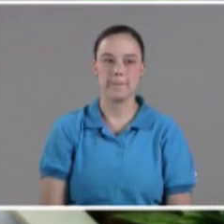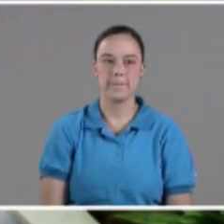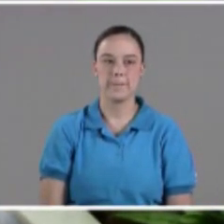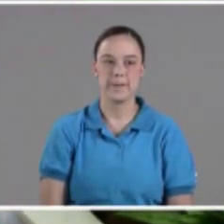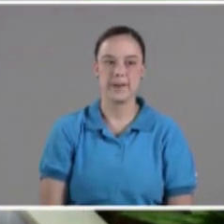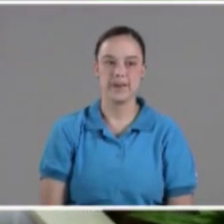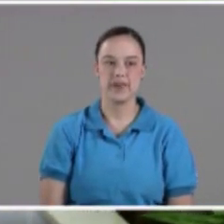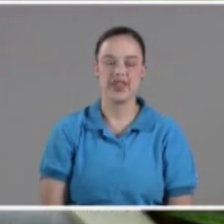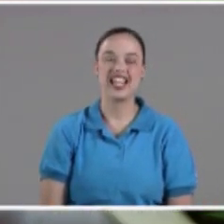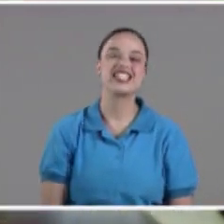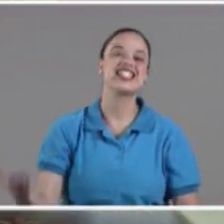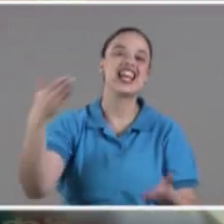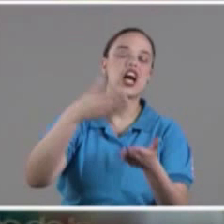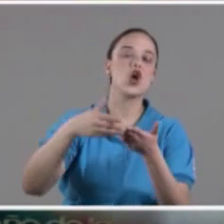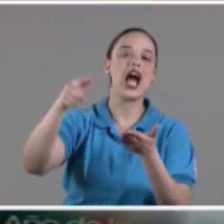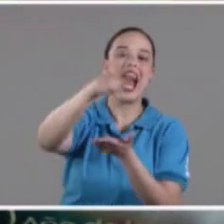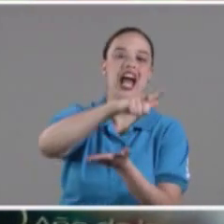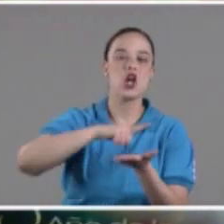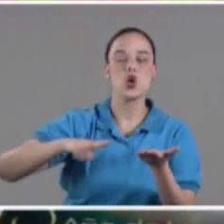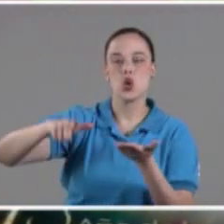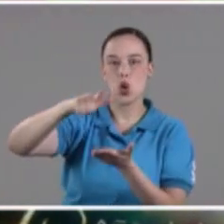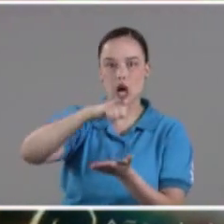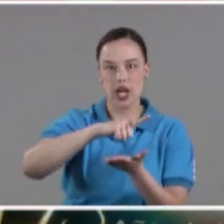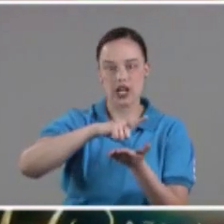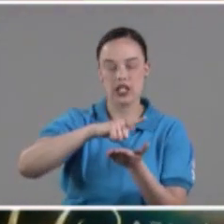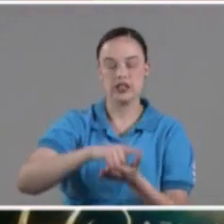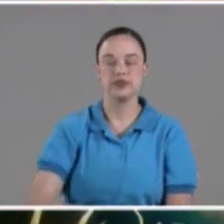y ahora llegaron a la era